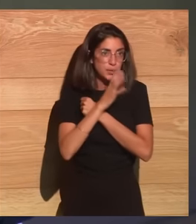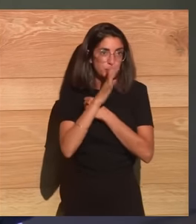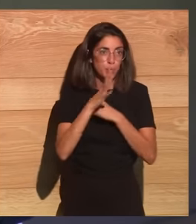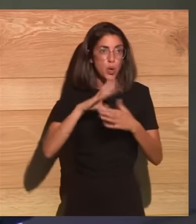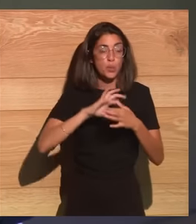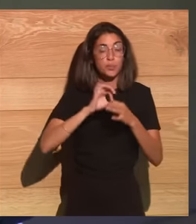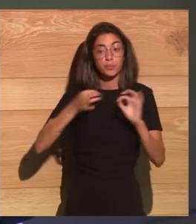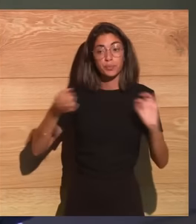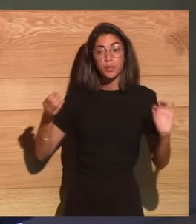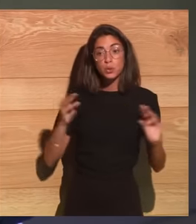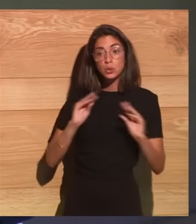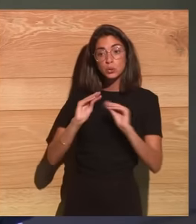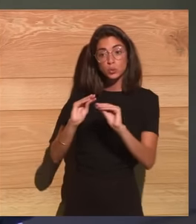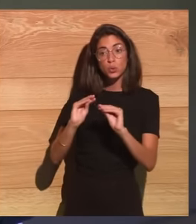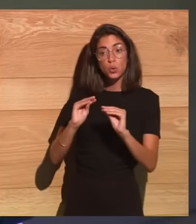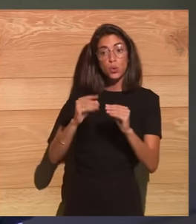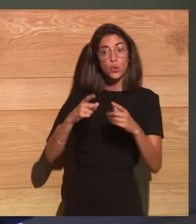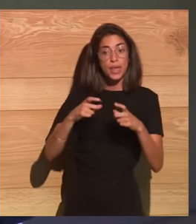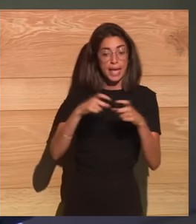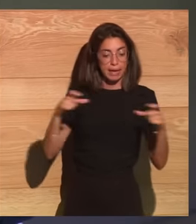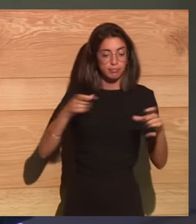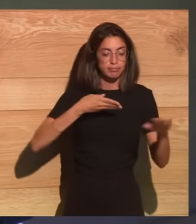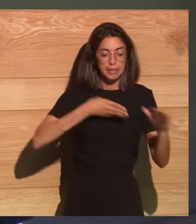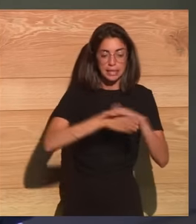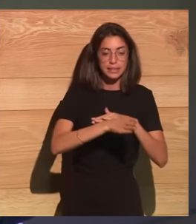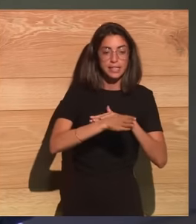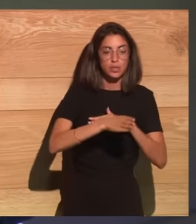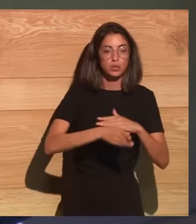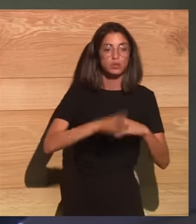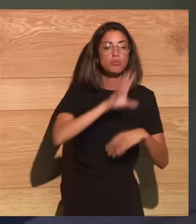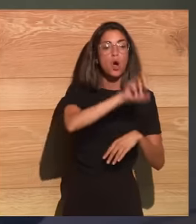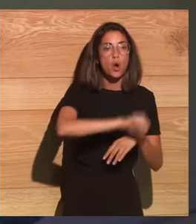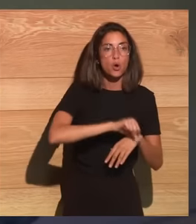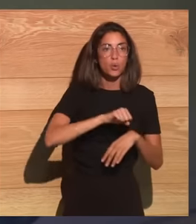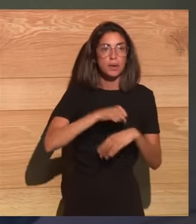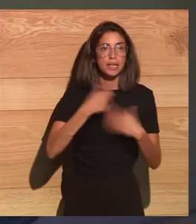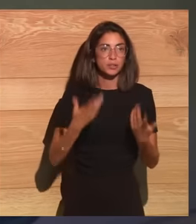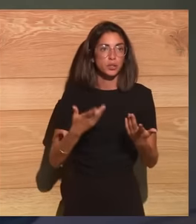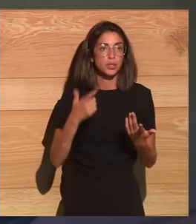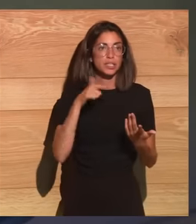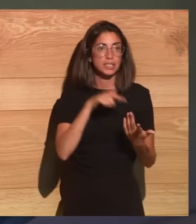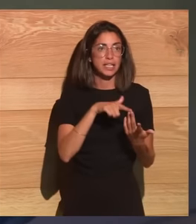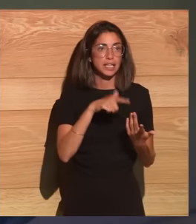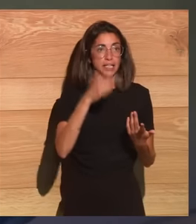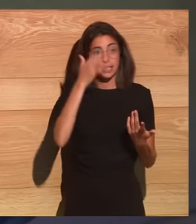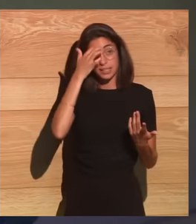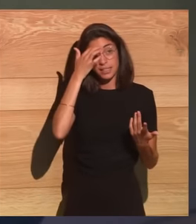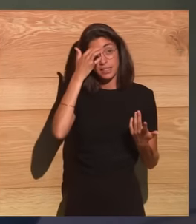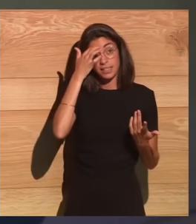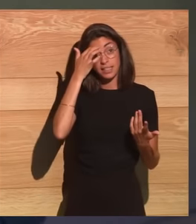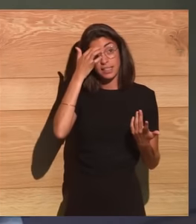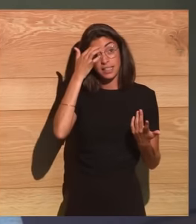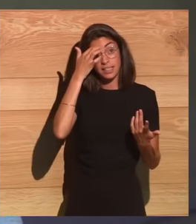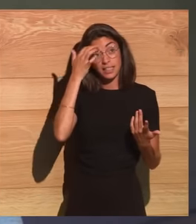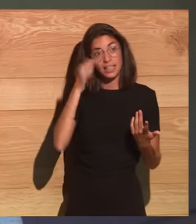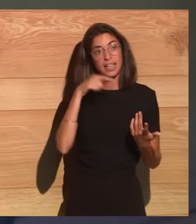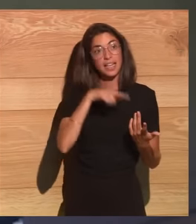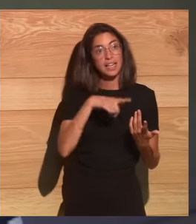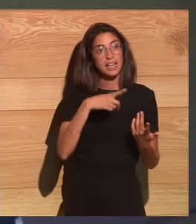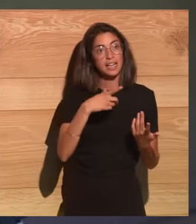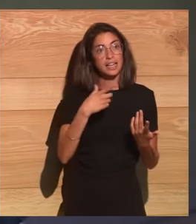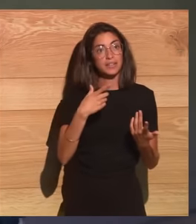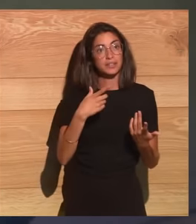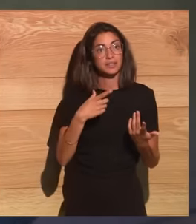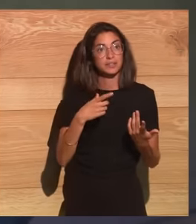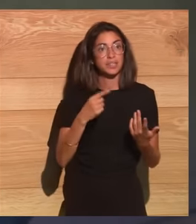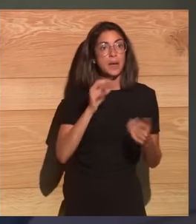que compre entradas para el estreno de la película, ¿vale? Y entonces, él, como es así, dice, pues, si son total